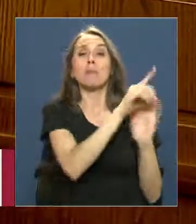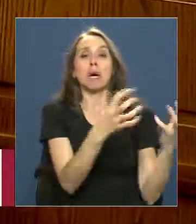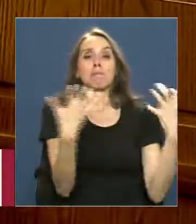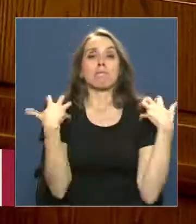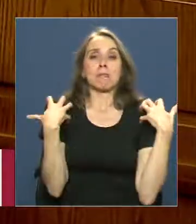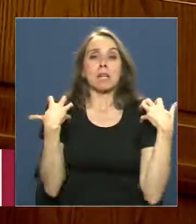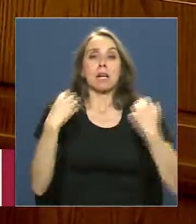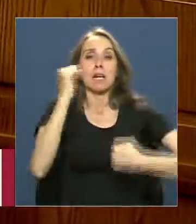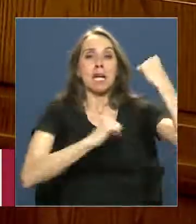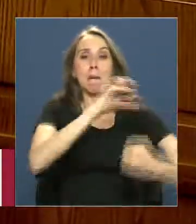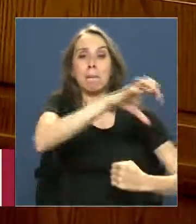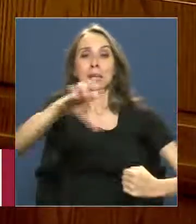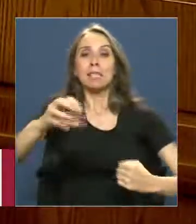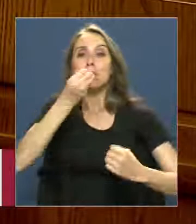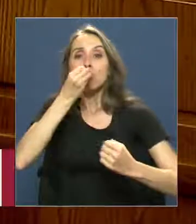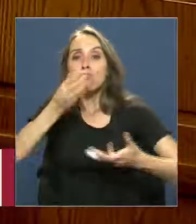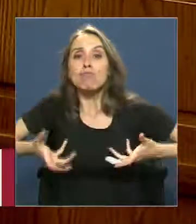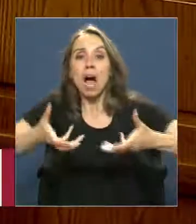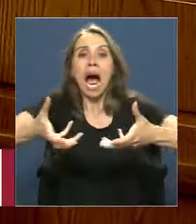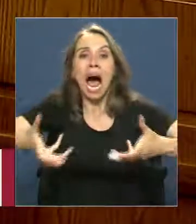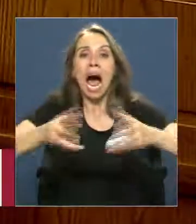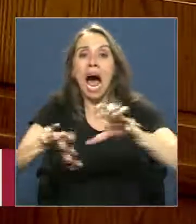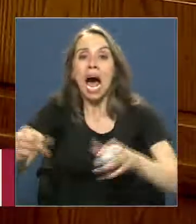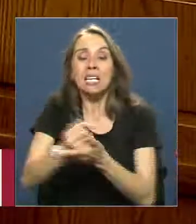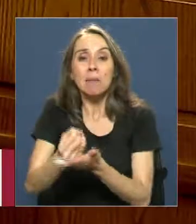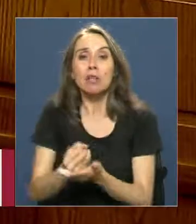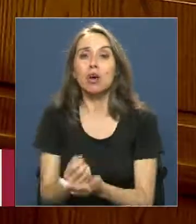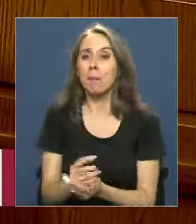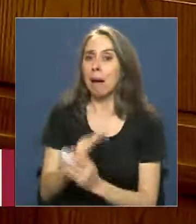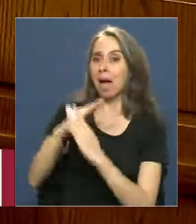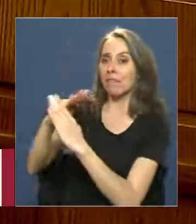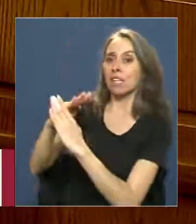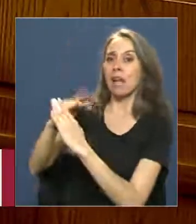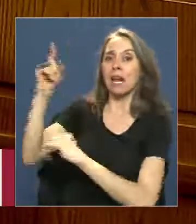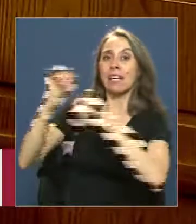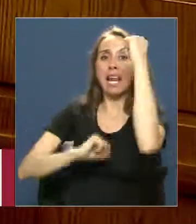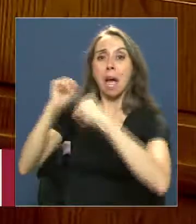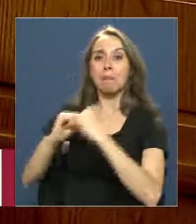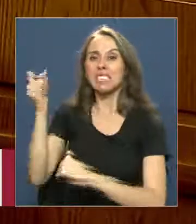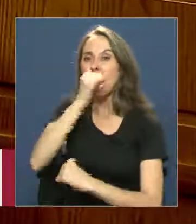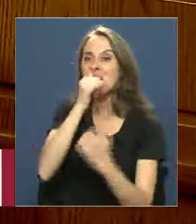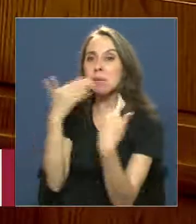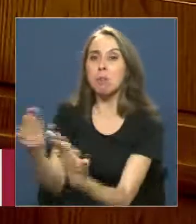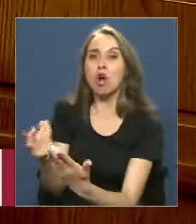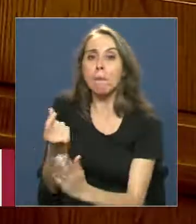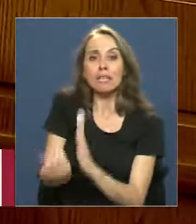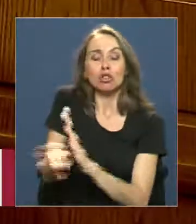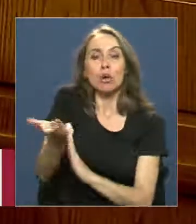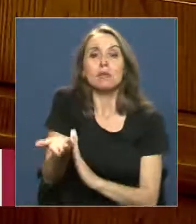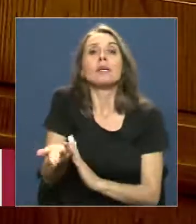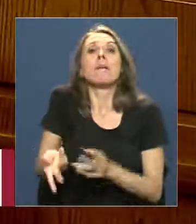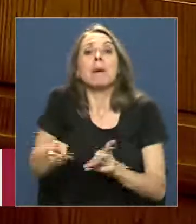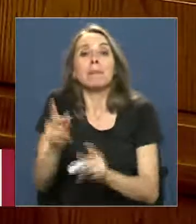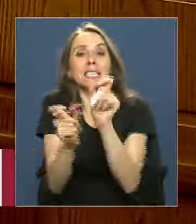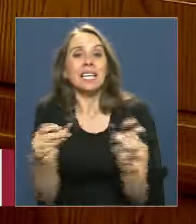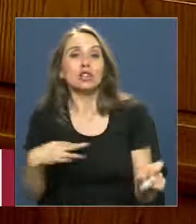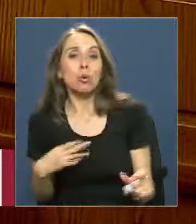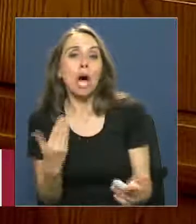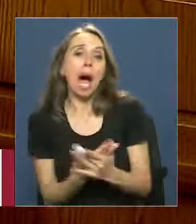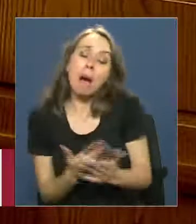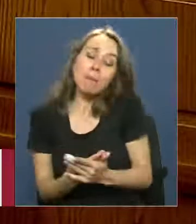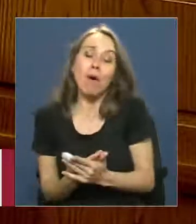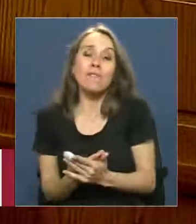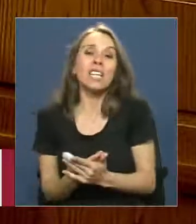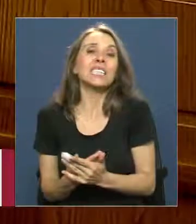de abastecimiento y evitar esta conducta inmoral del mercado, que lo permite porque hay ciudadanos que aprovechan el mercado para hacer